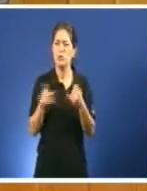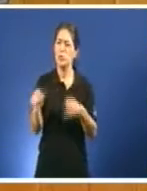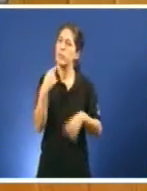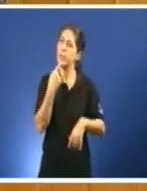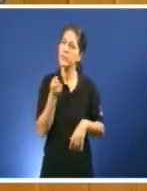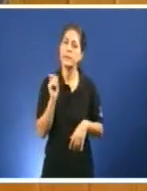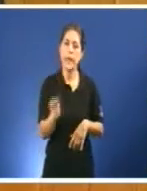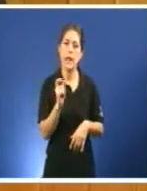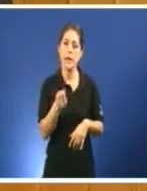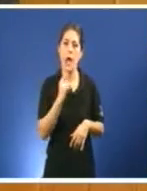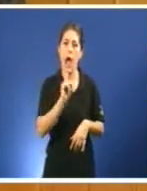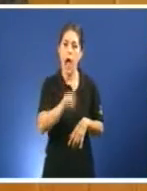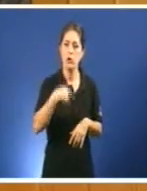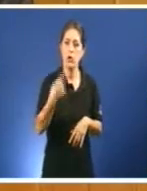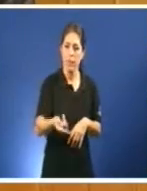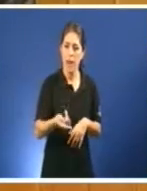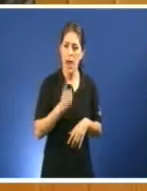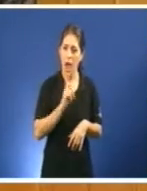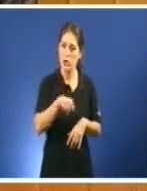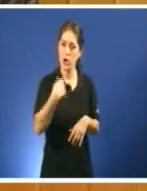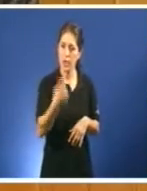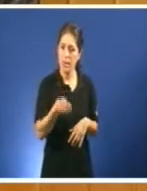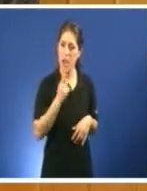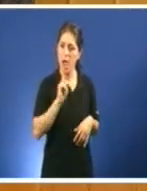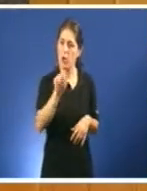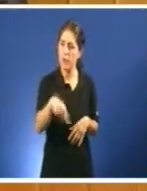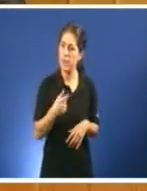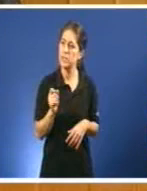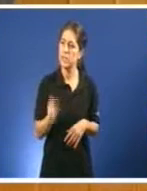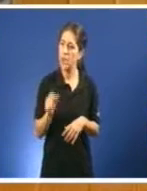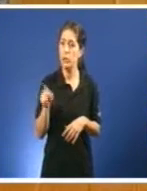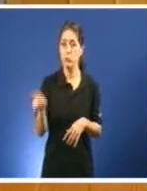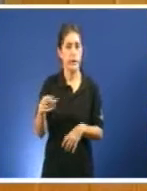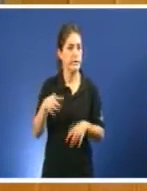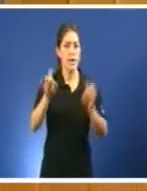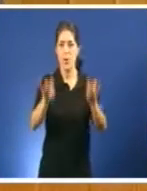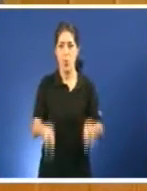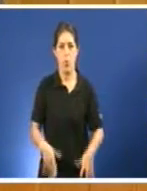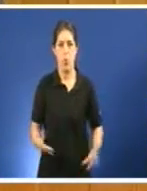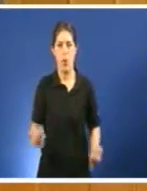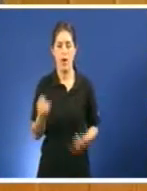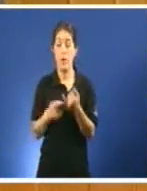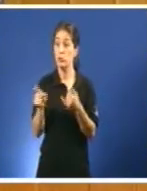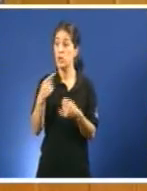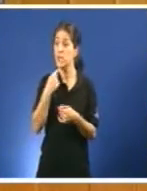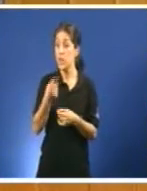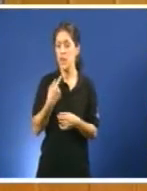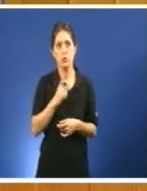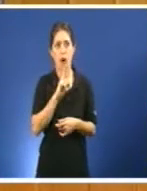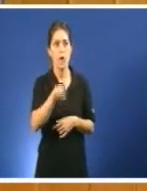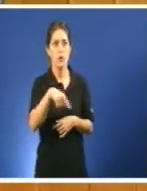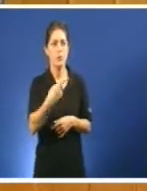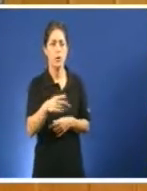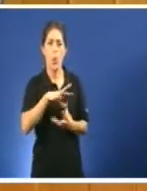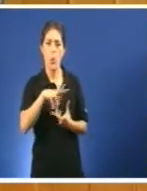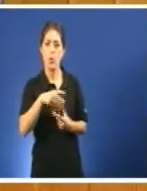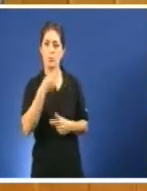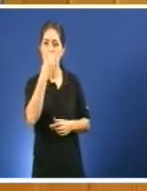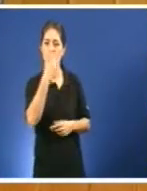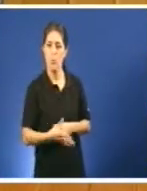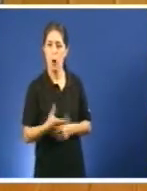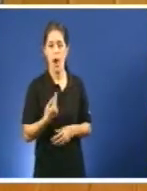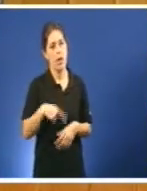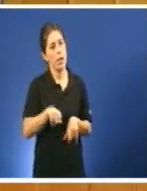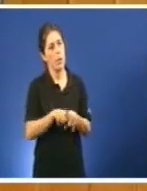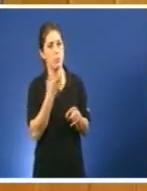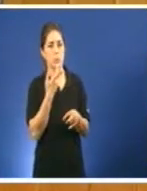dicindo pro ano que ven». E vostedes fan igual, anuncian a boa nova para o ano 2015, ou estimar